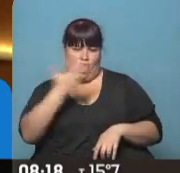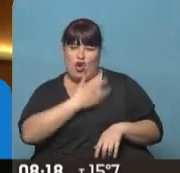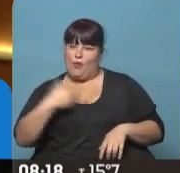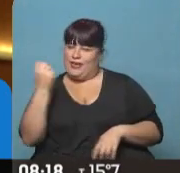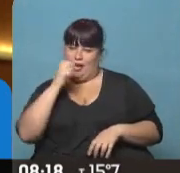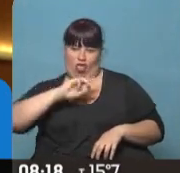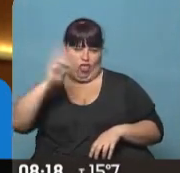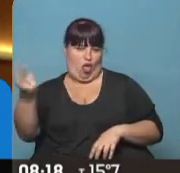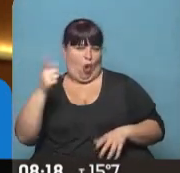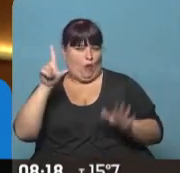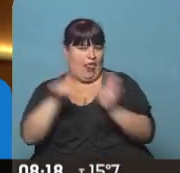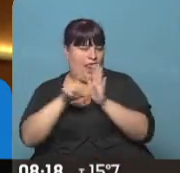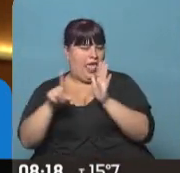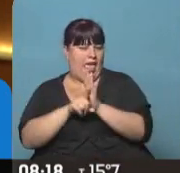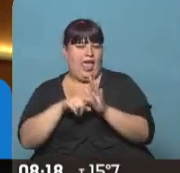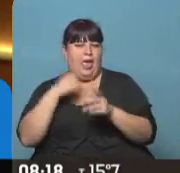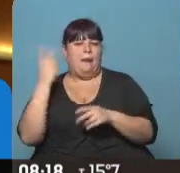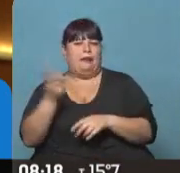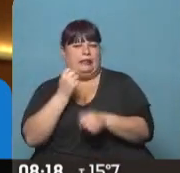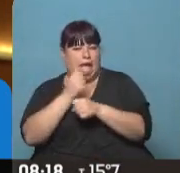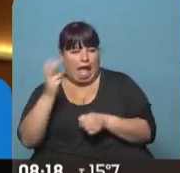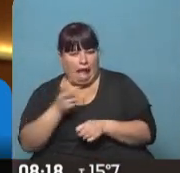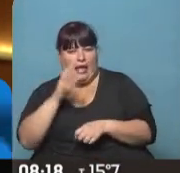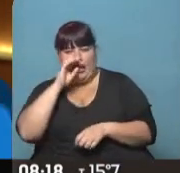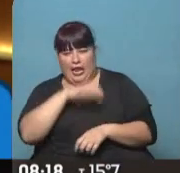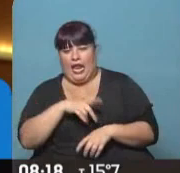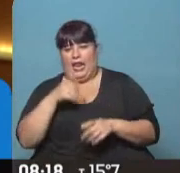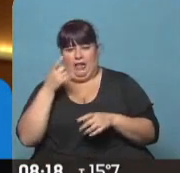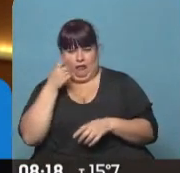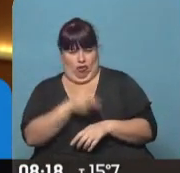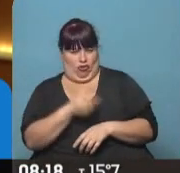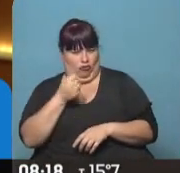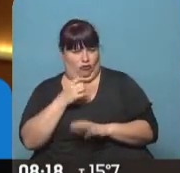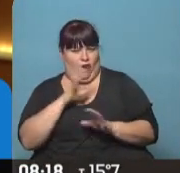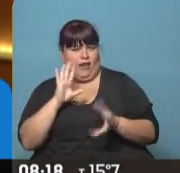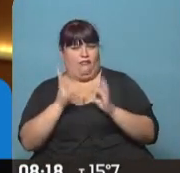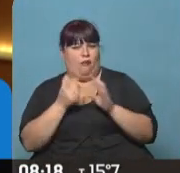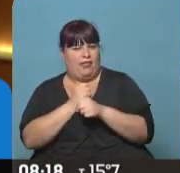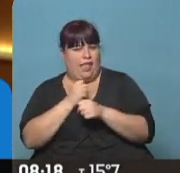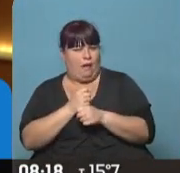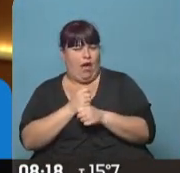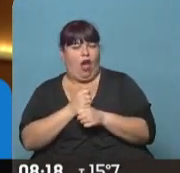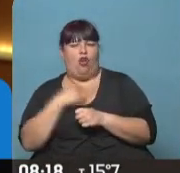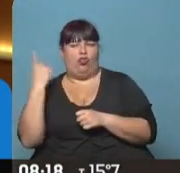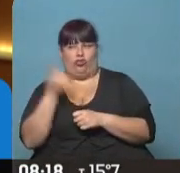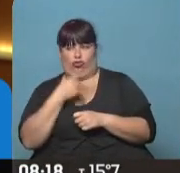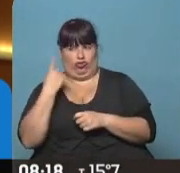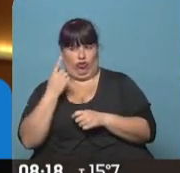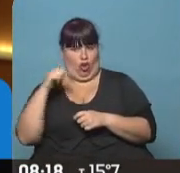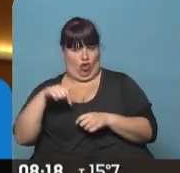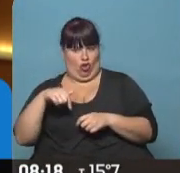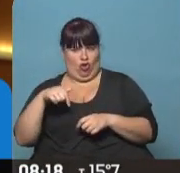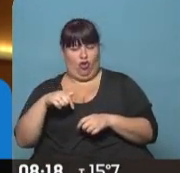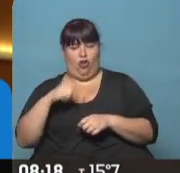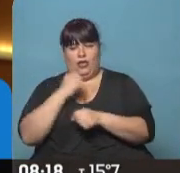iba a profundizar estas medidas de precarización laboral, este ataque brutal a las condiciones de trabajo de todos los que hoy